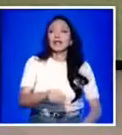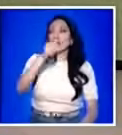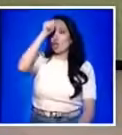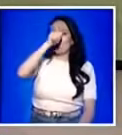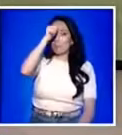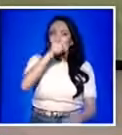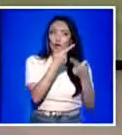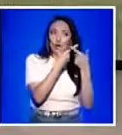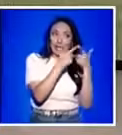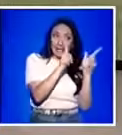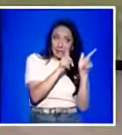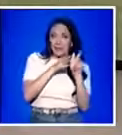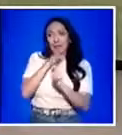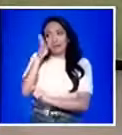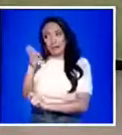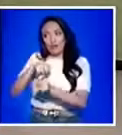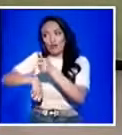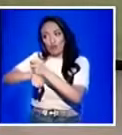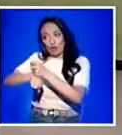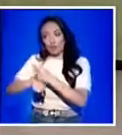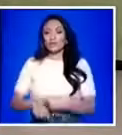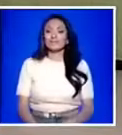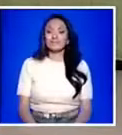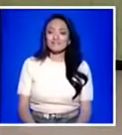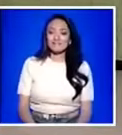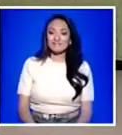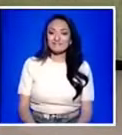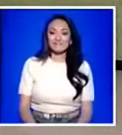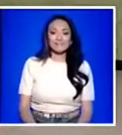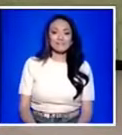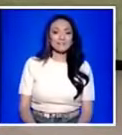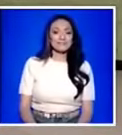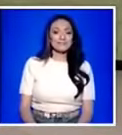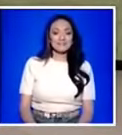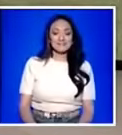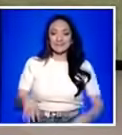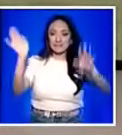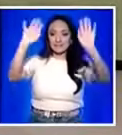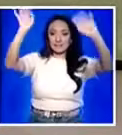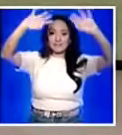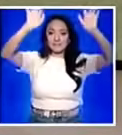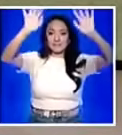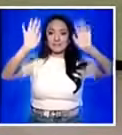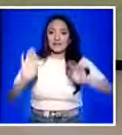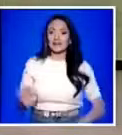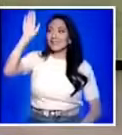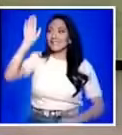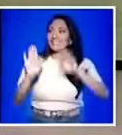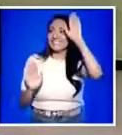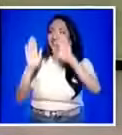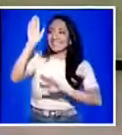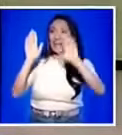domingo estar librecitos. Así es, fíjate. A ver, manos arriba, los mandarinas, los mandarinas.